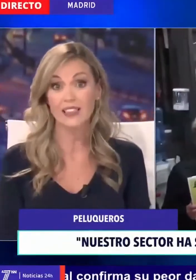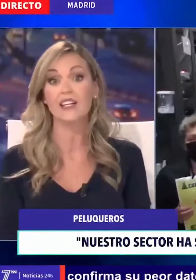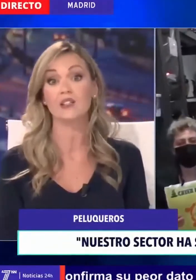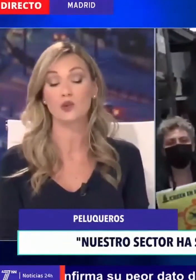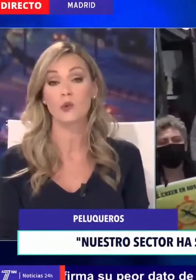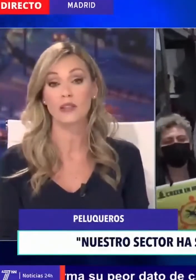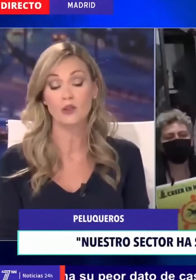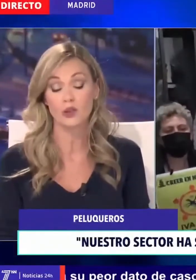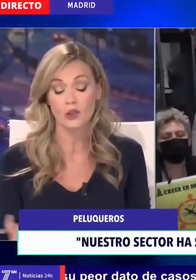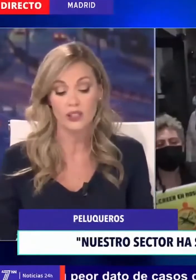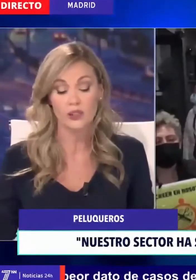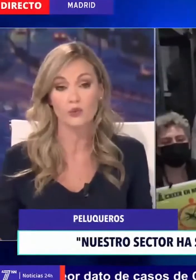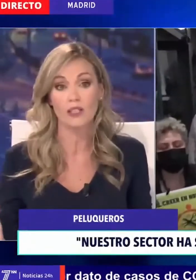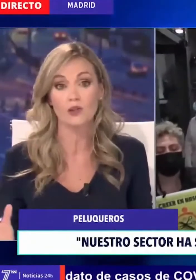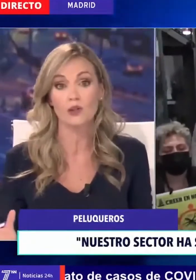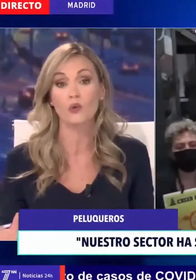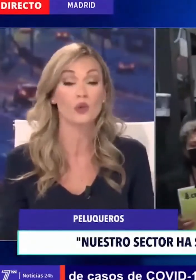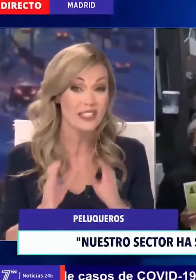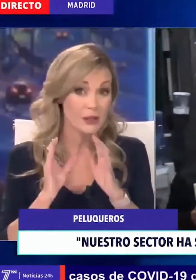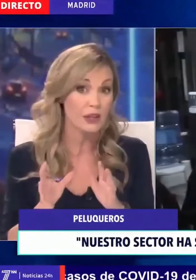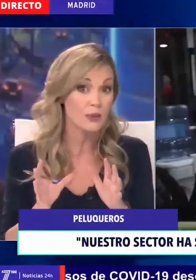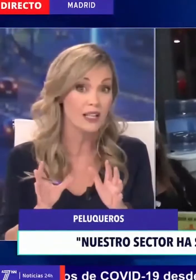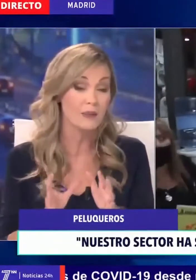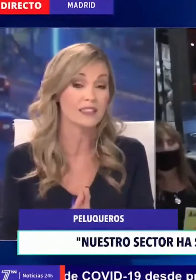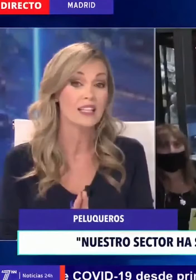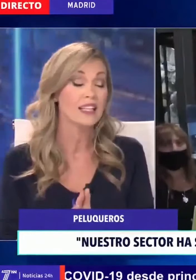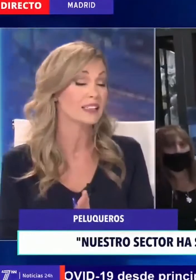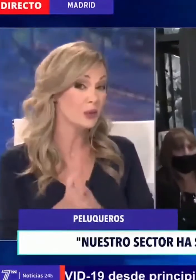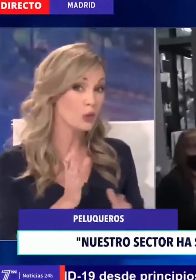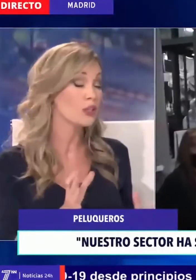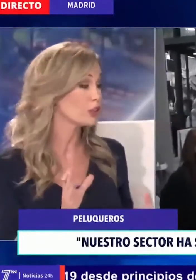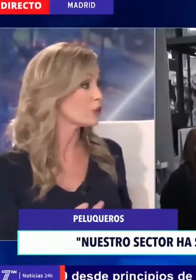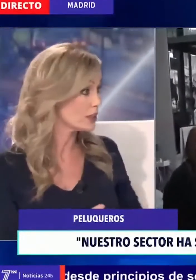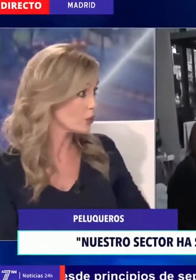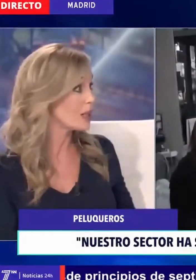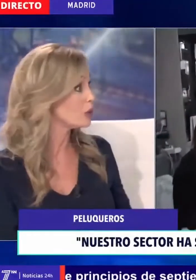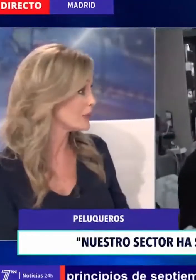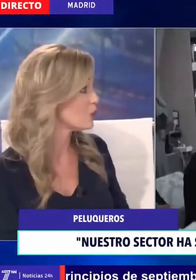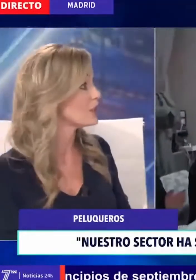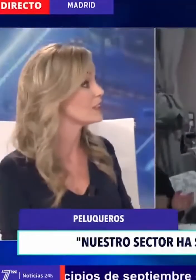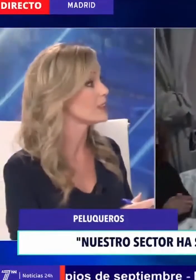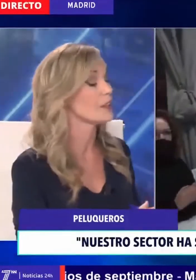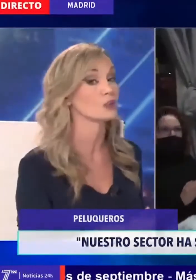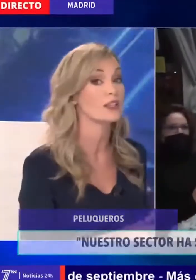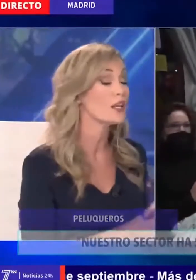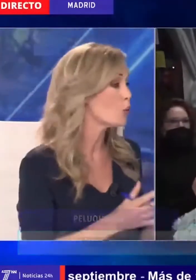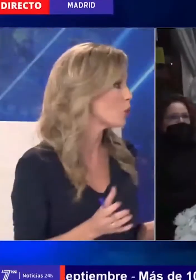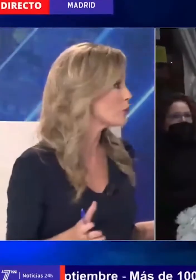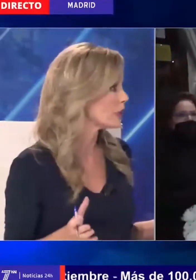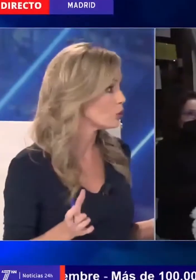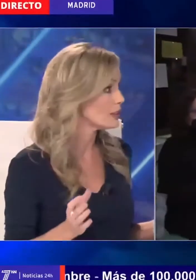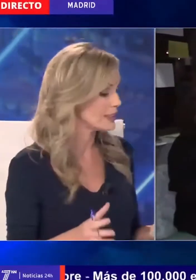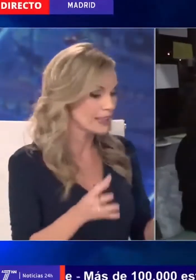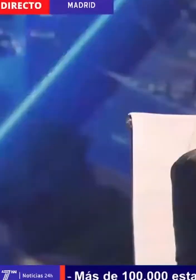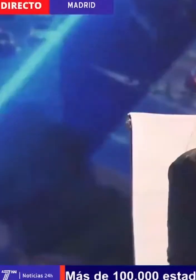que ya tenían en su momento, que yo creo que es un derecho de todo el mundo. Y no hay que olvidar además que ha sido uno de los sectores, señor Blanco, también se lo quería trasladar a usted, uno